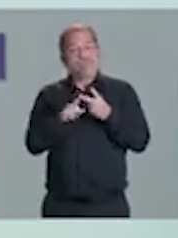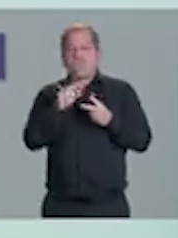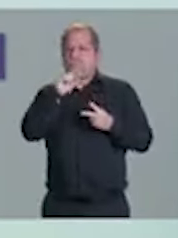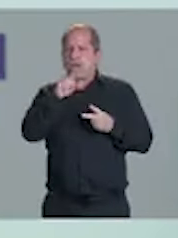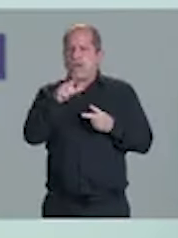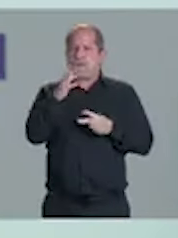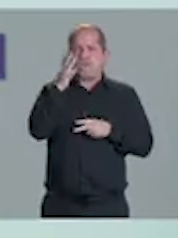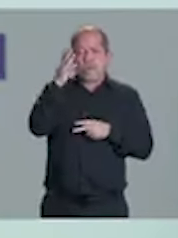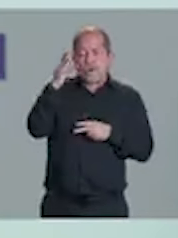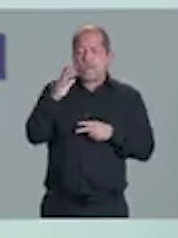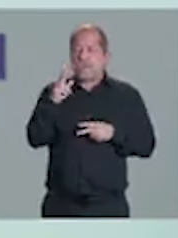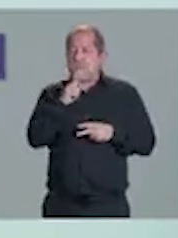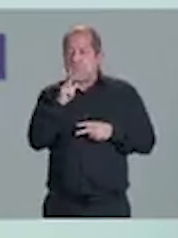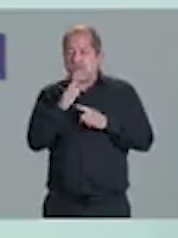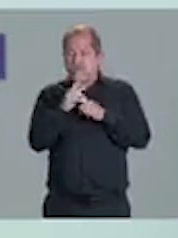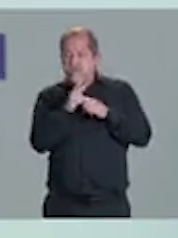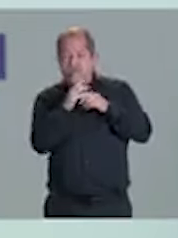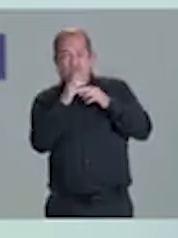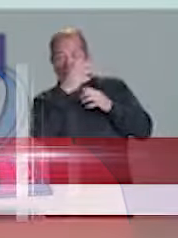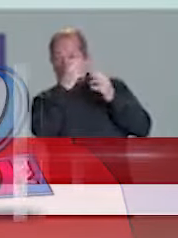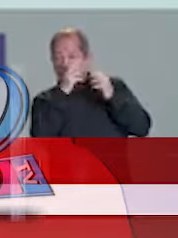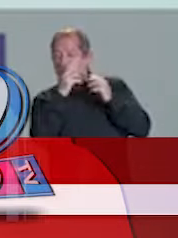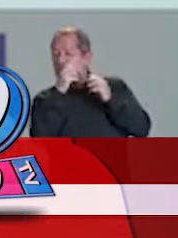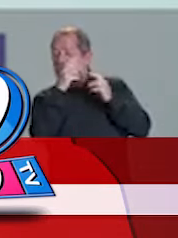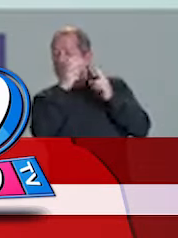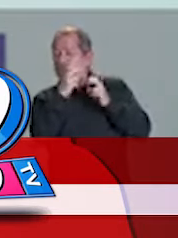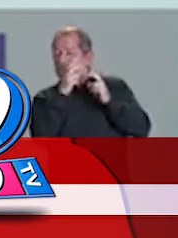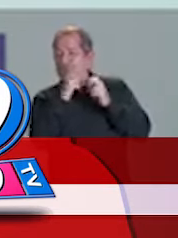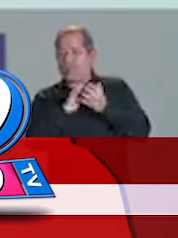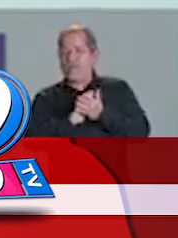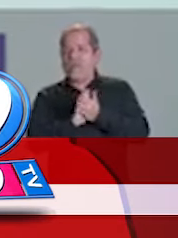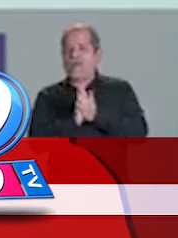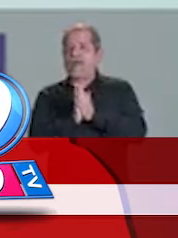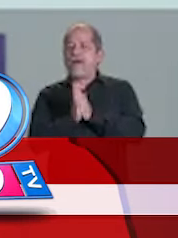que abastezca a la inversión de energía. Agua,